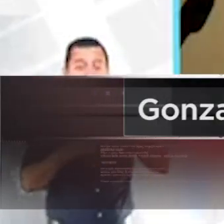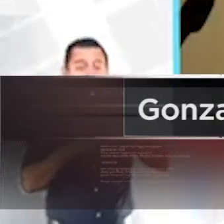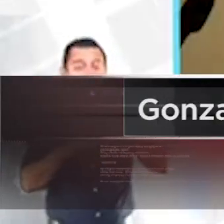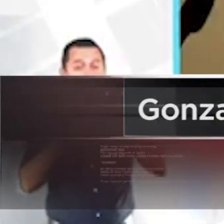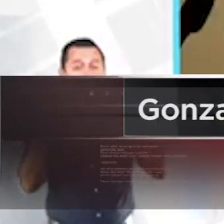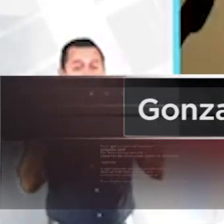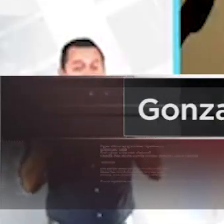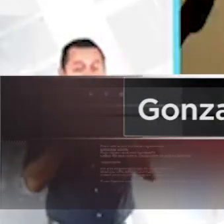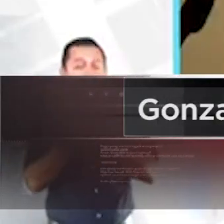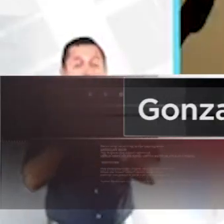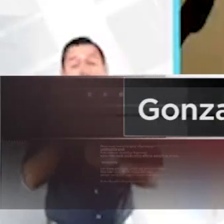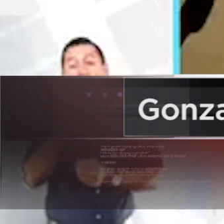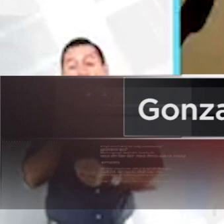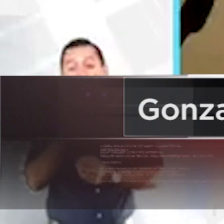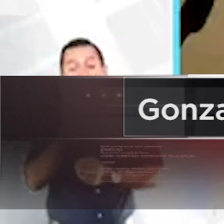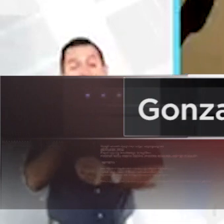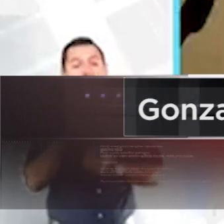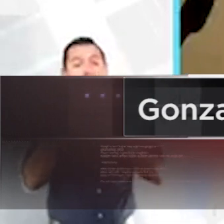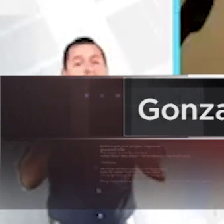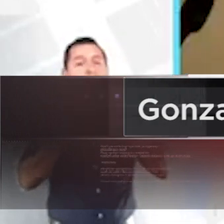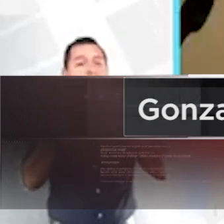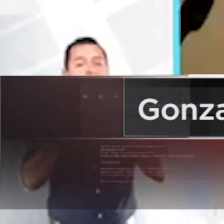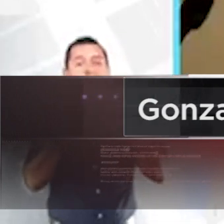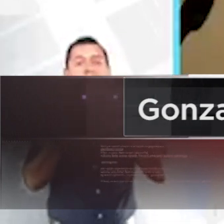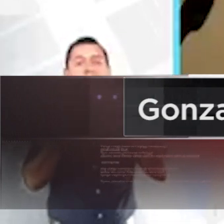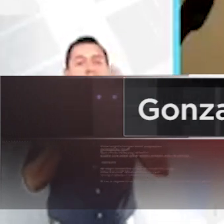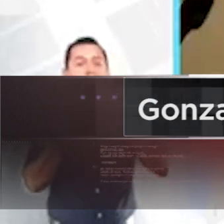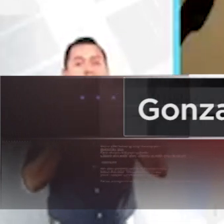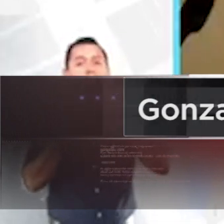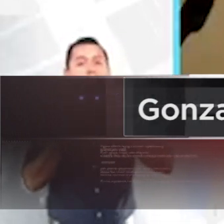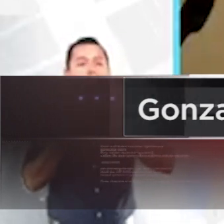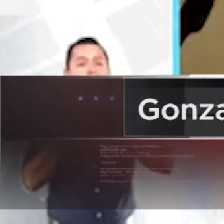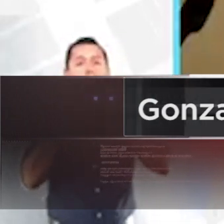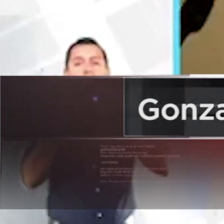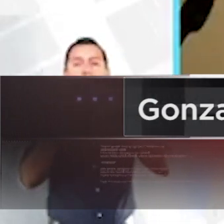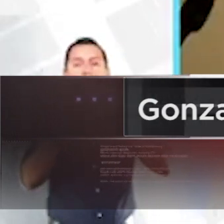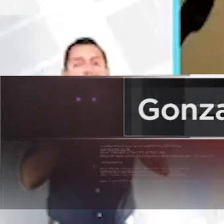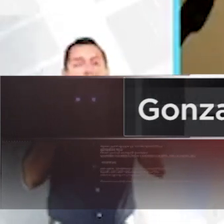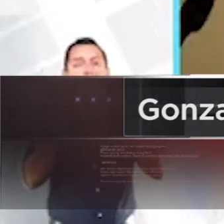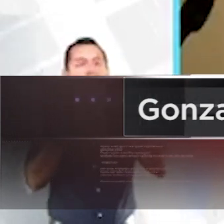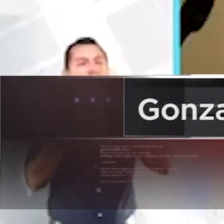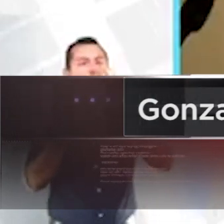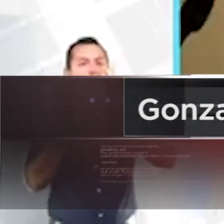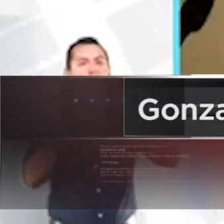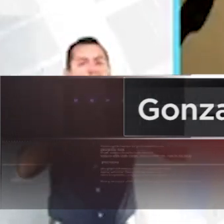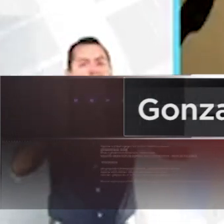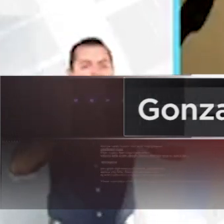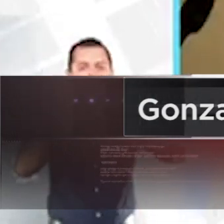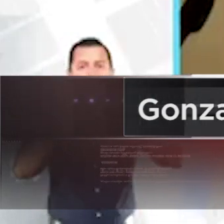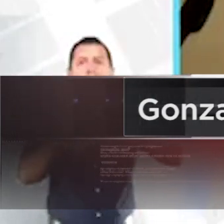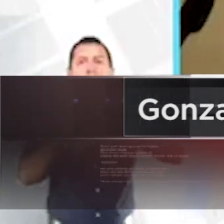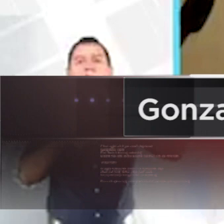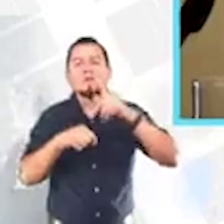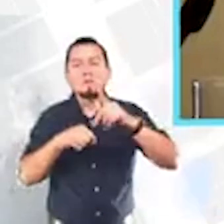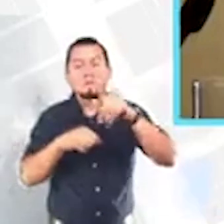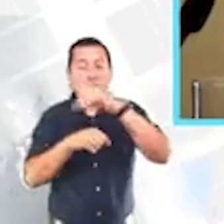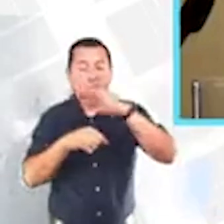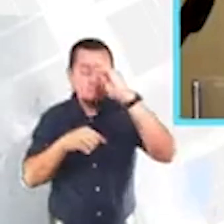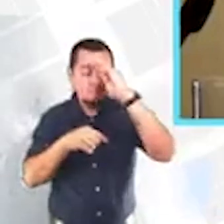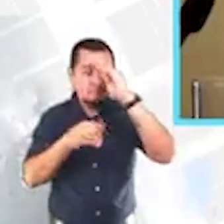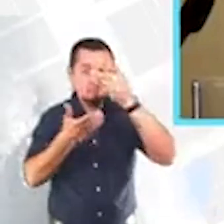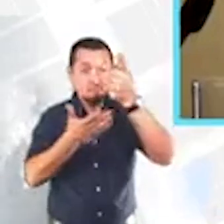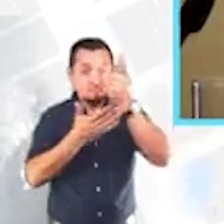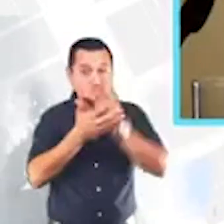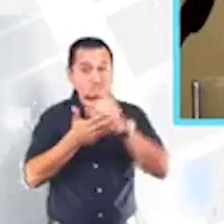no motorizados. En ese sentido, nosotros ya presentamos aquí mismo ante el IMEPLAN el proyecto